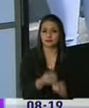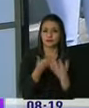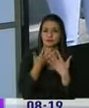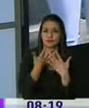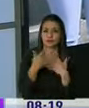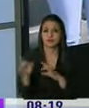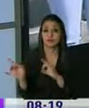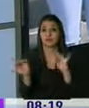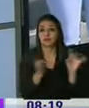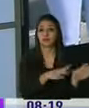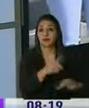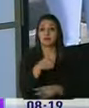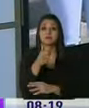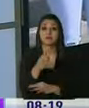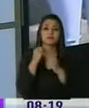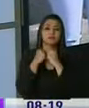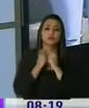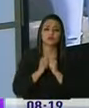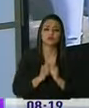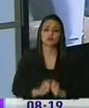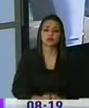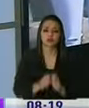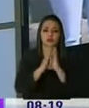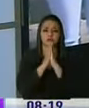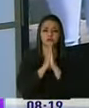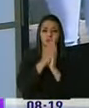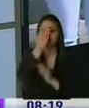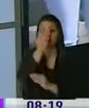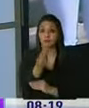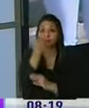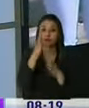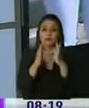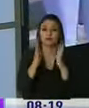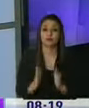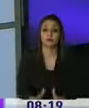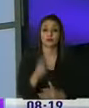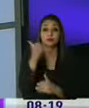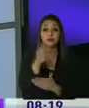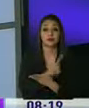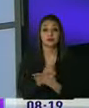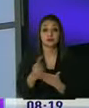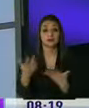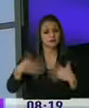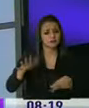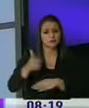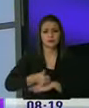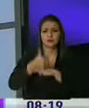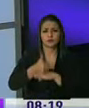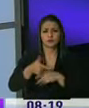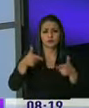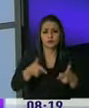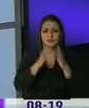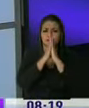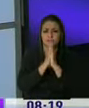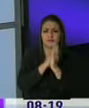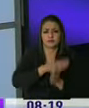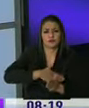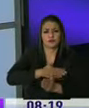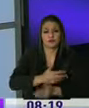para que recen el rosario. Gracias, mi querida Sofía. Un buen día para ti, buena semana. Ya pues, autoridades, ahí está el petitorio,